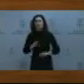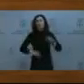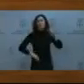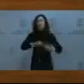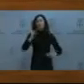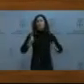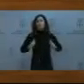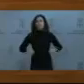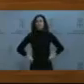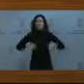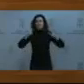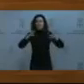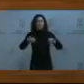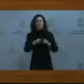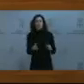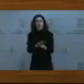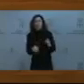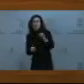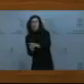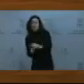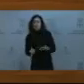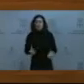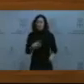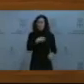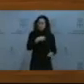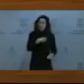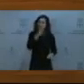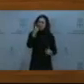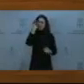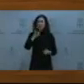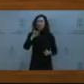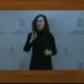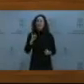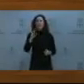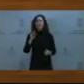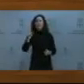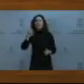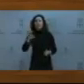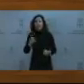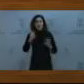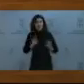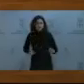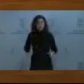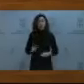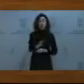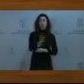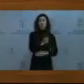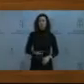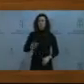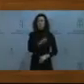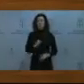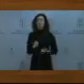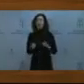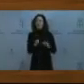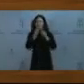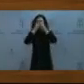el año 2012 las ayudas del IDAE se entregaban a las comunidades autónomas y estas se coordinaban perfectamente entre